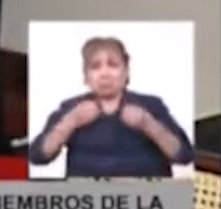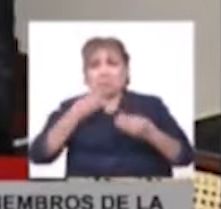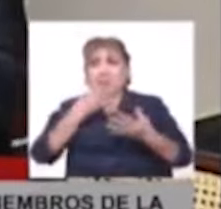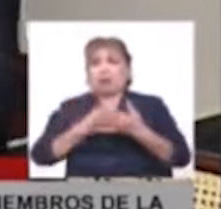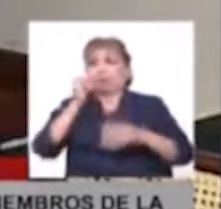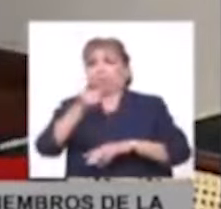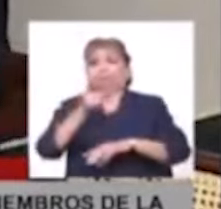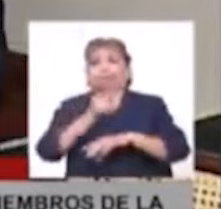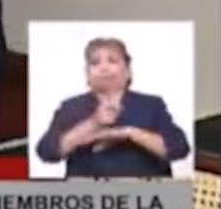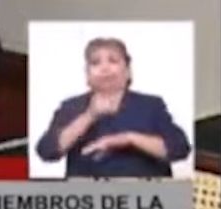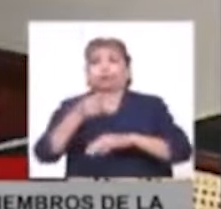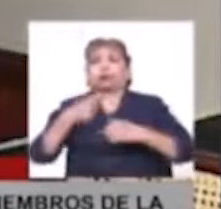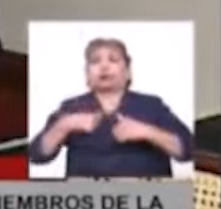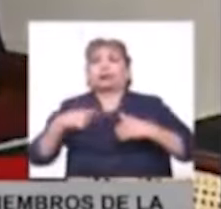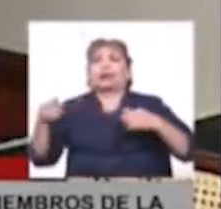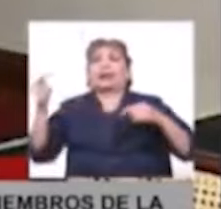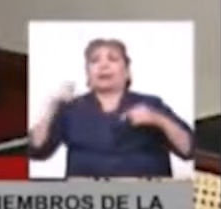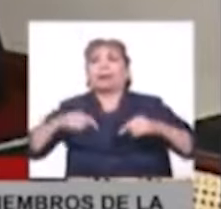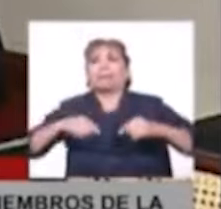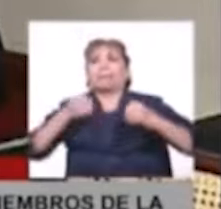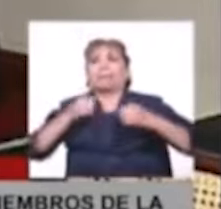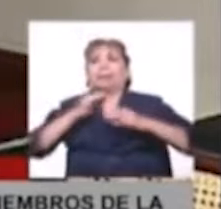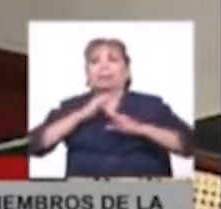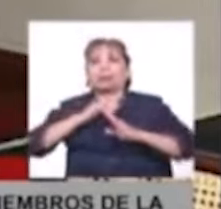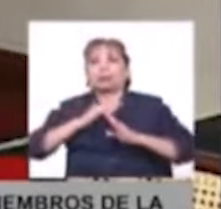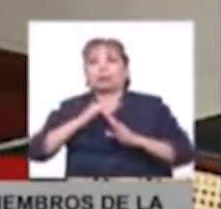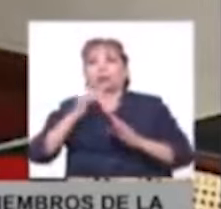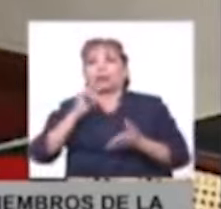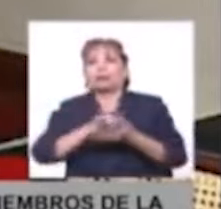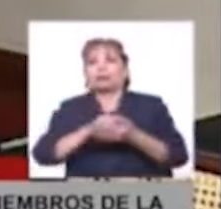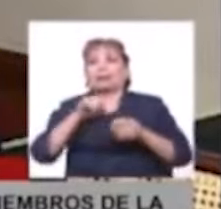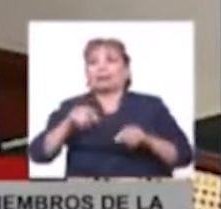para ejercer en el cargo. Ese ha sido siempre el